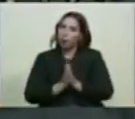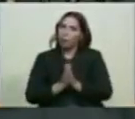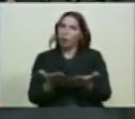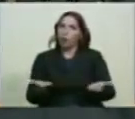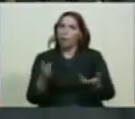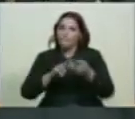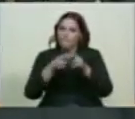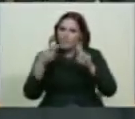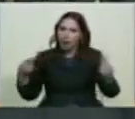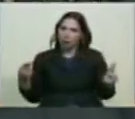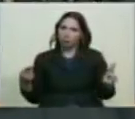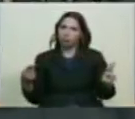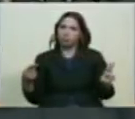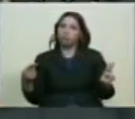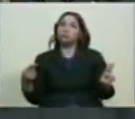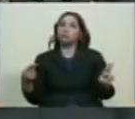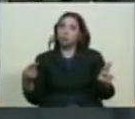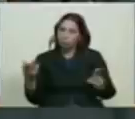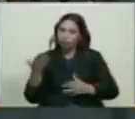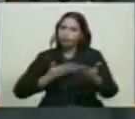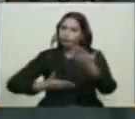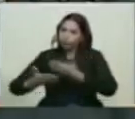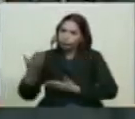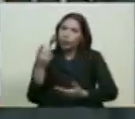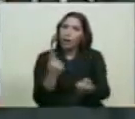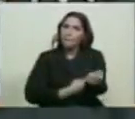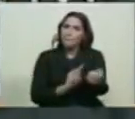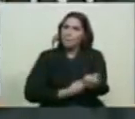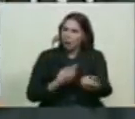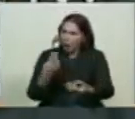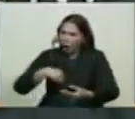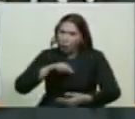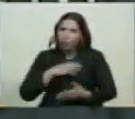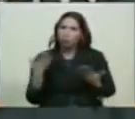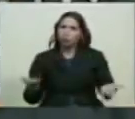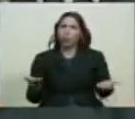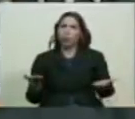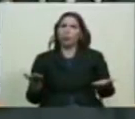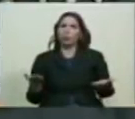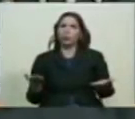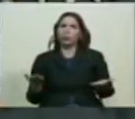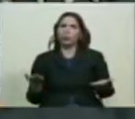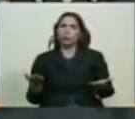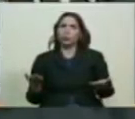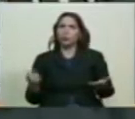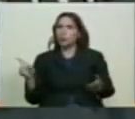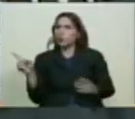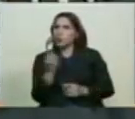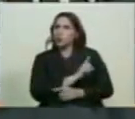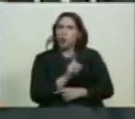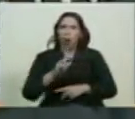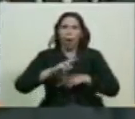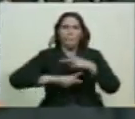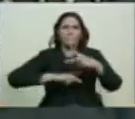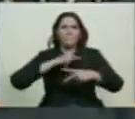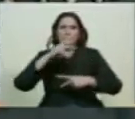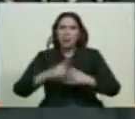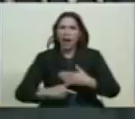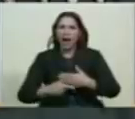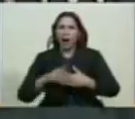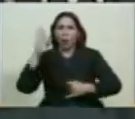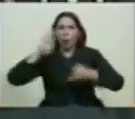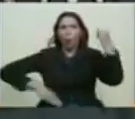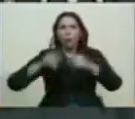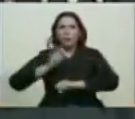paz entre hermanos, y no debe ser los planes de última hora de